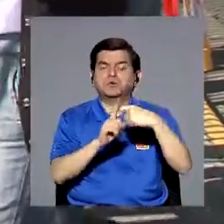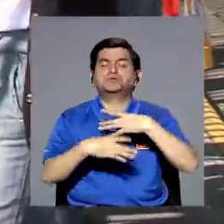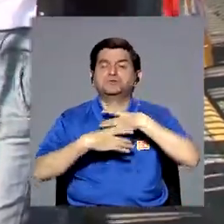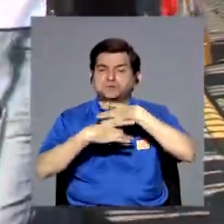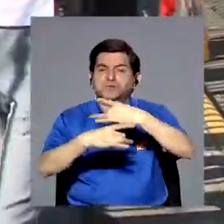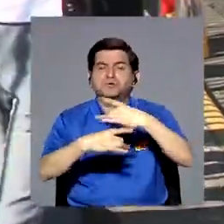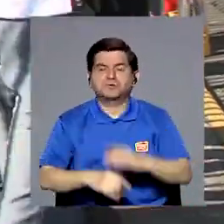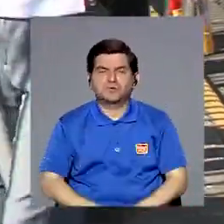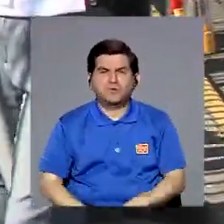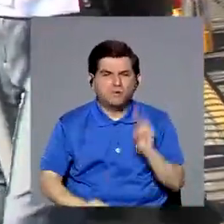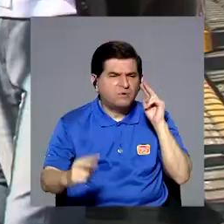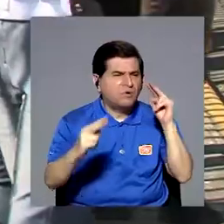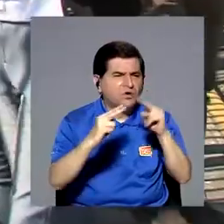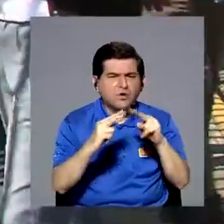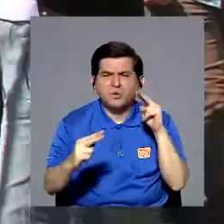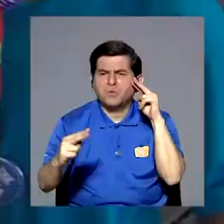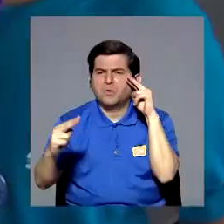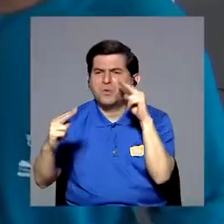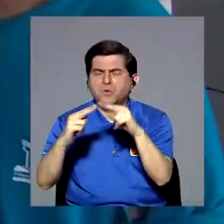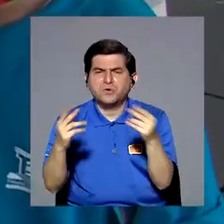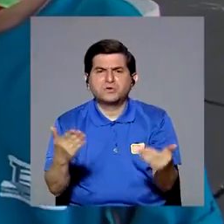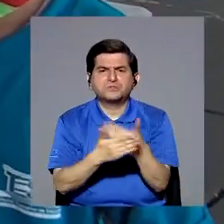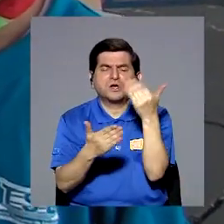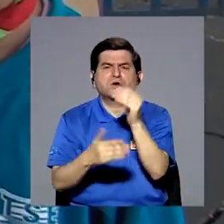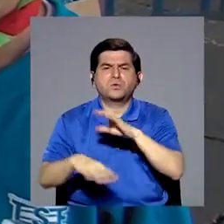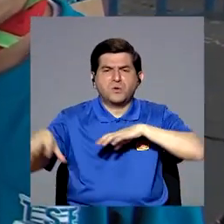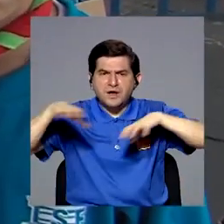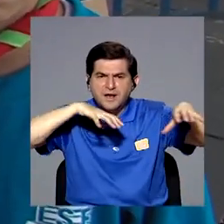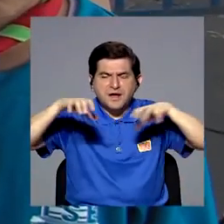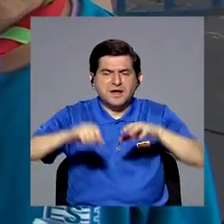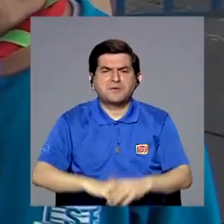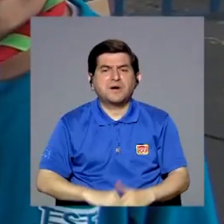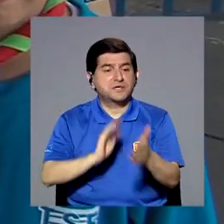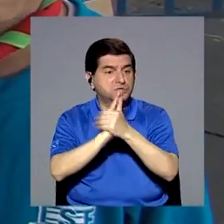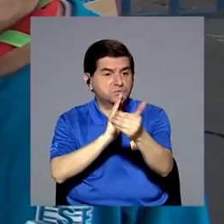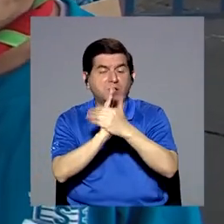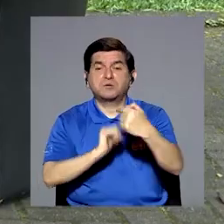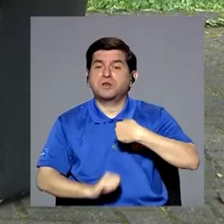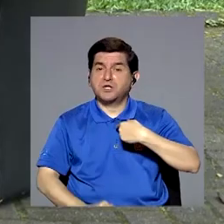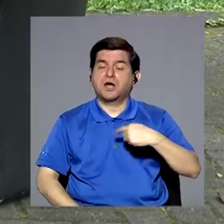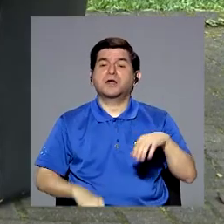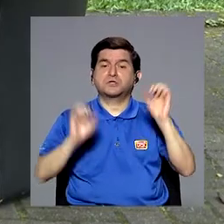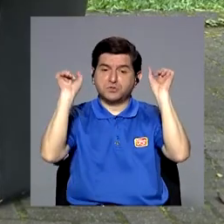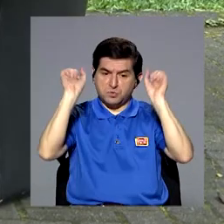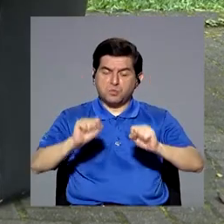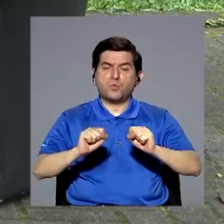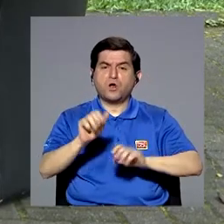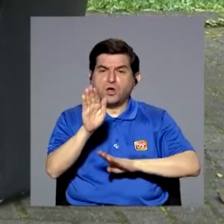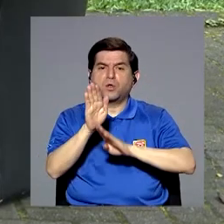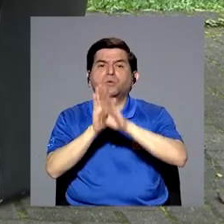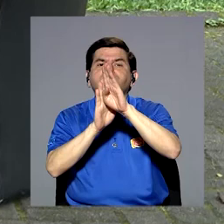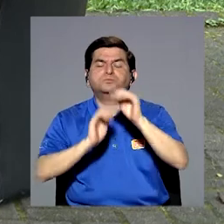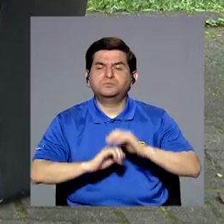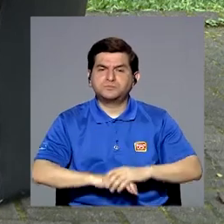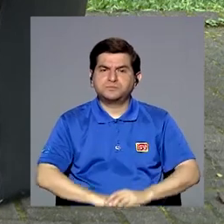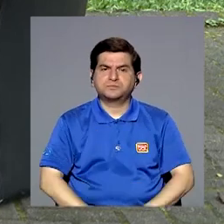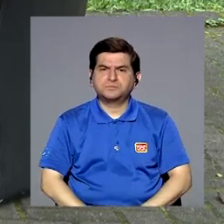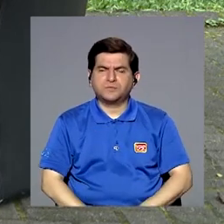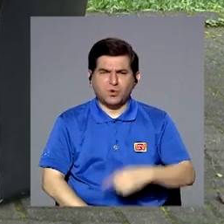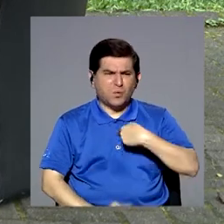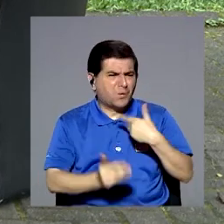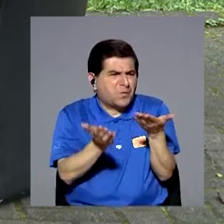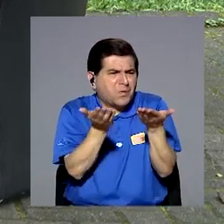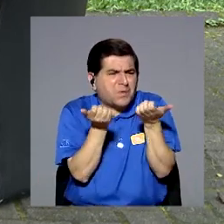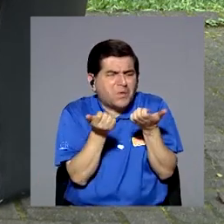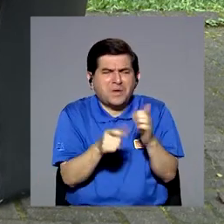incluso conocer nuevas actividades, nuevas habilidades que yo tengo. Por ejemplo, si